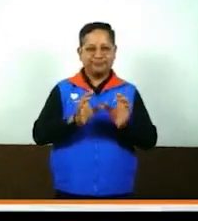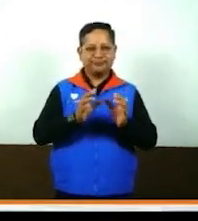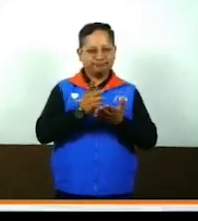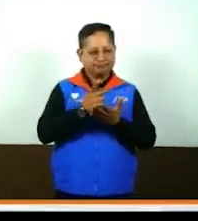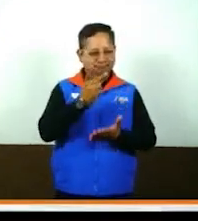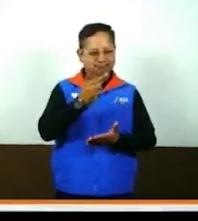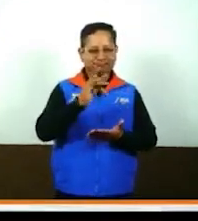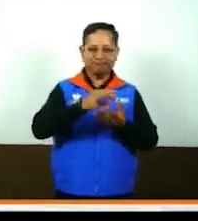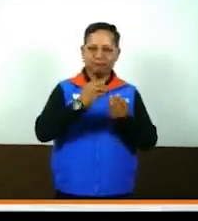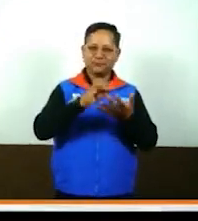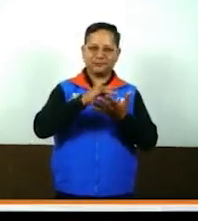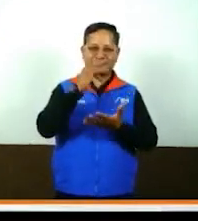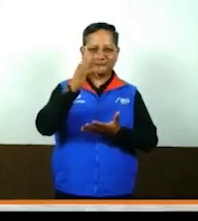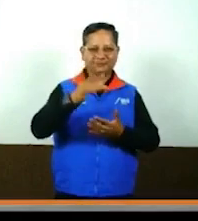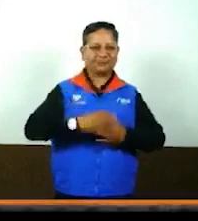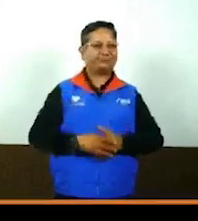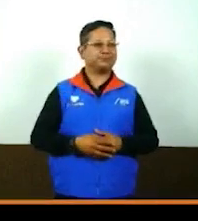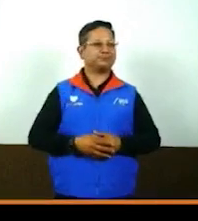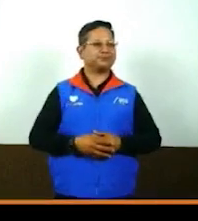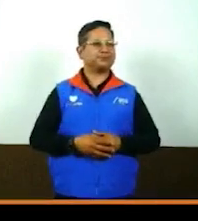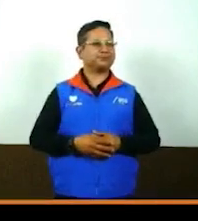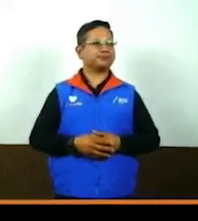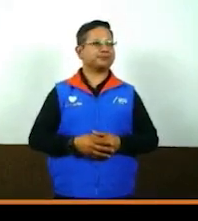diploma. Muchas gracias.